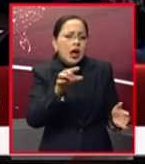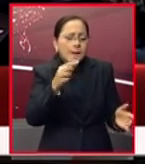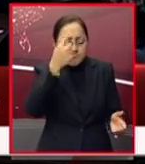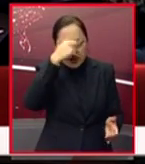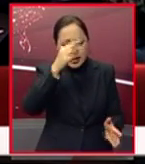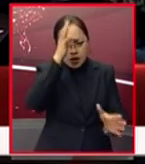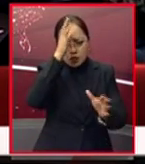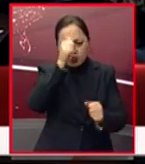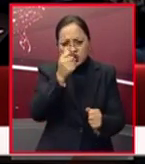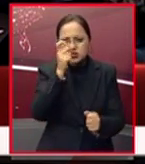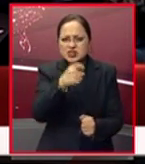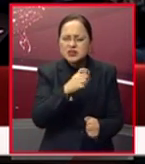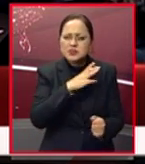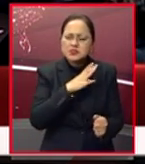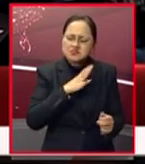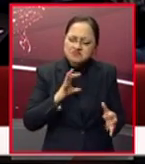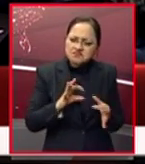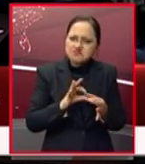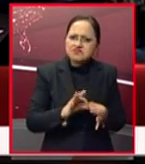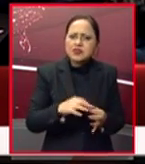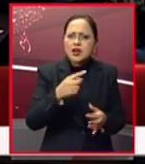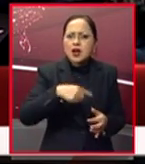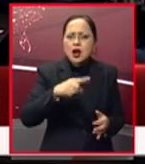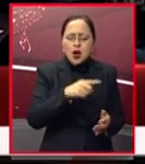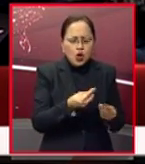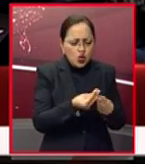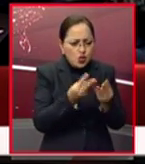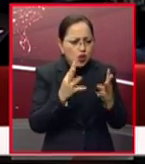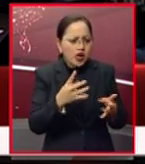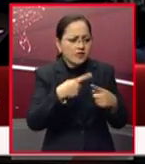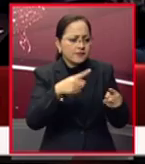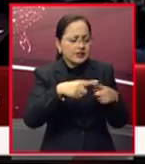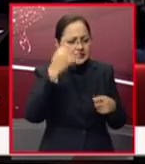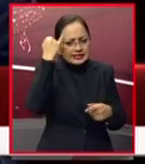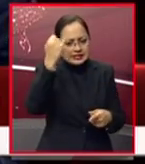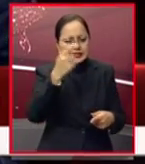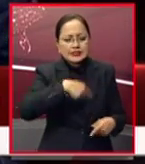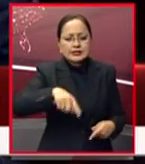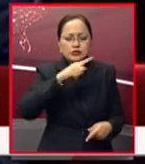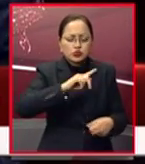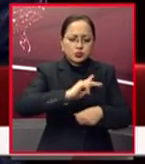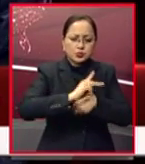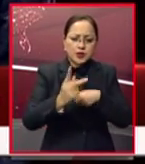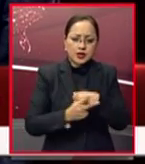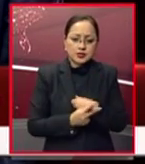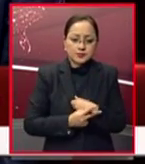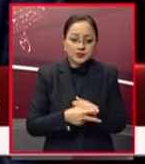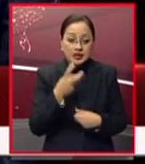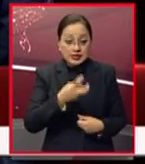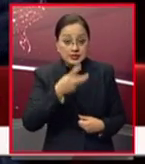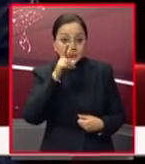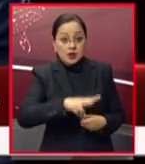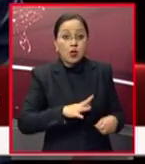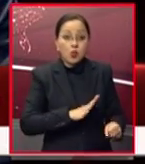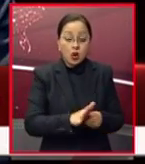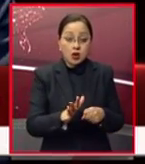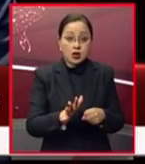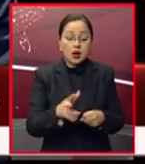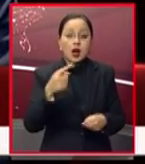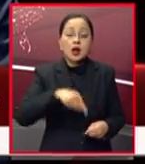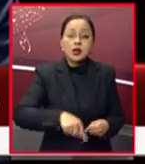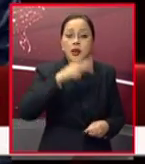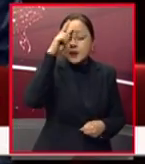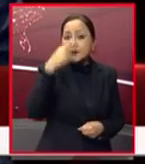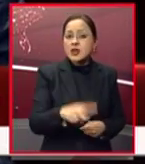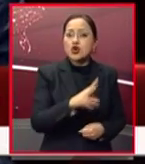la concepción orgánica y dogmática de nuestra nación. Realidad es que en México